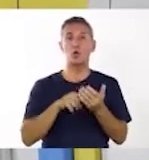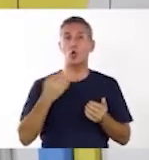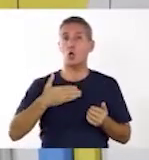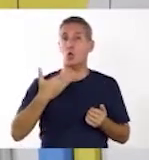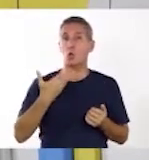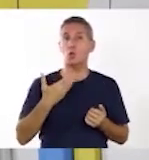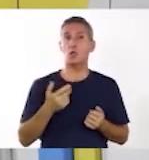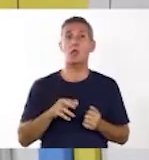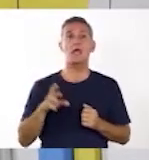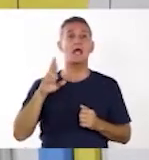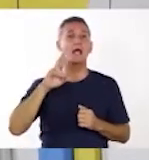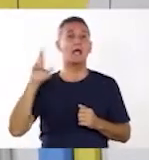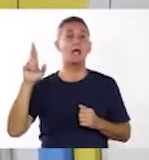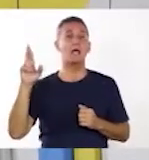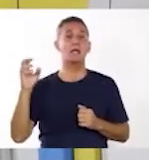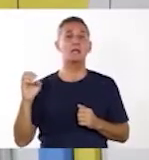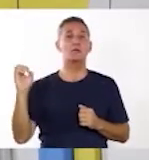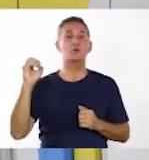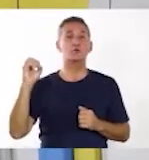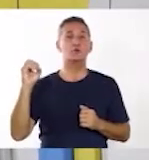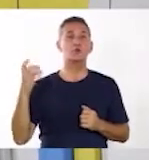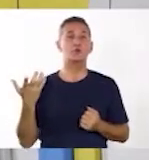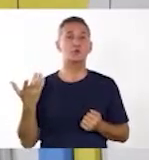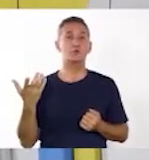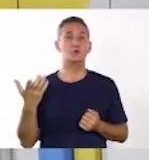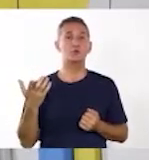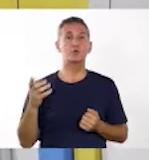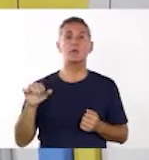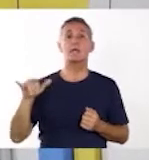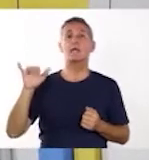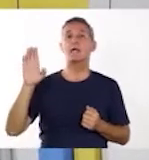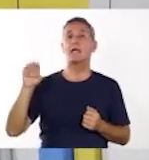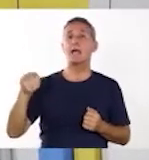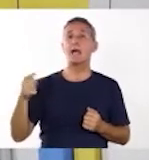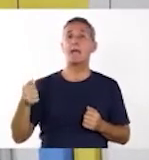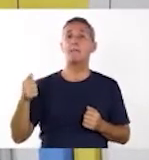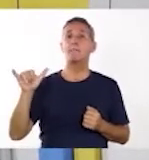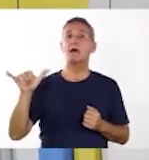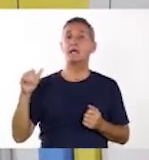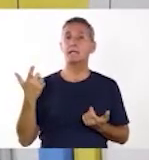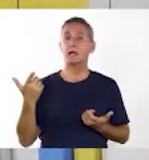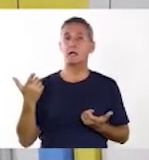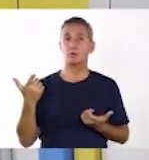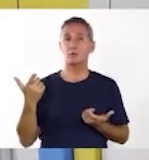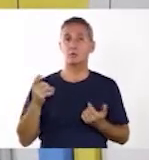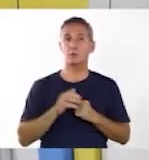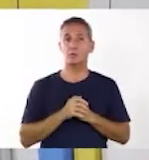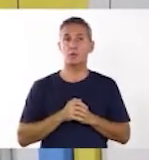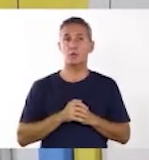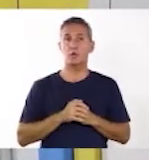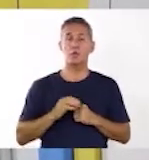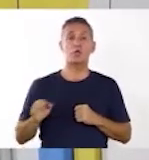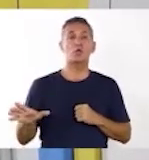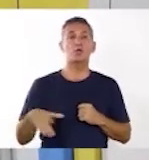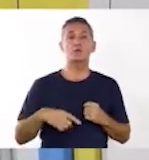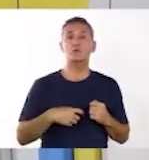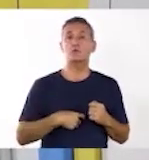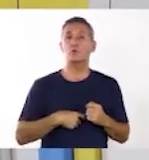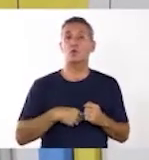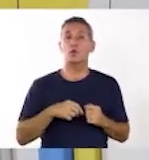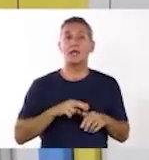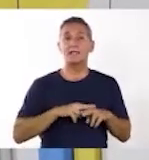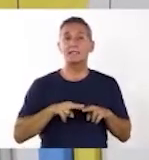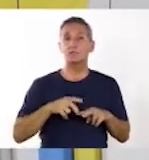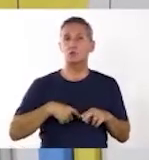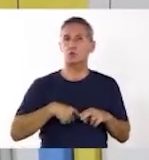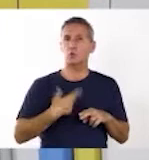con Vladimir Mayakovsky y su panorama histórico-cultural. Bien, vamos a